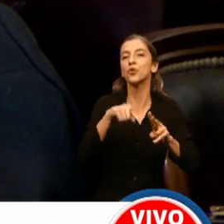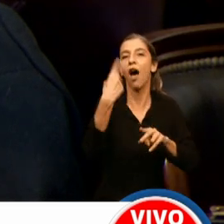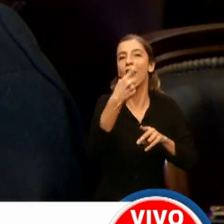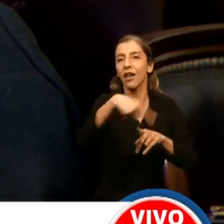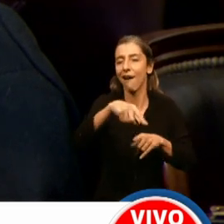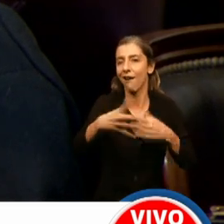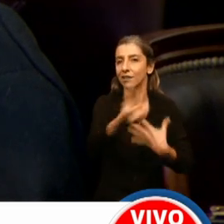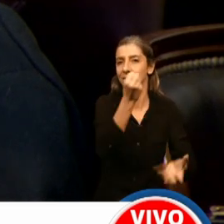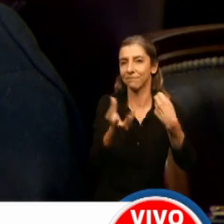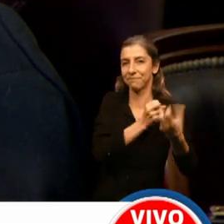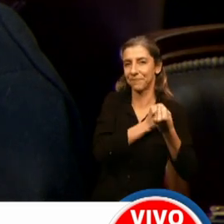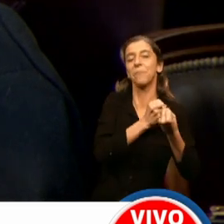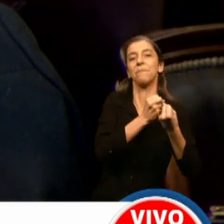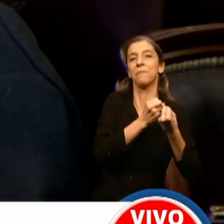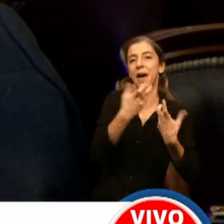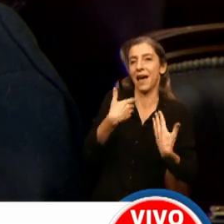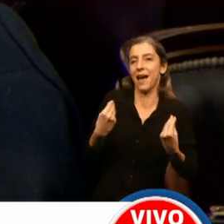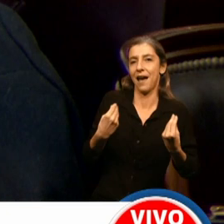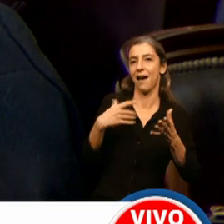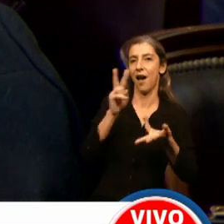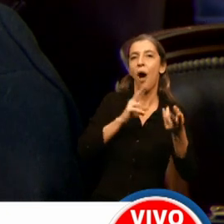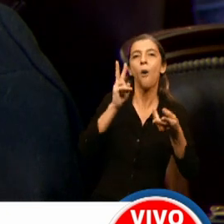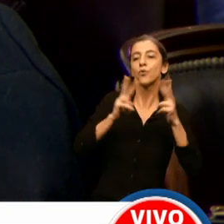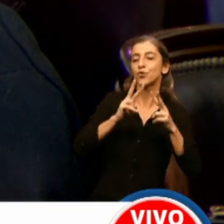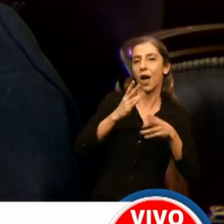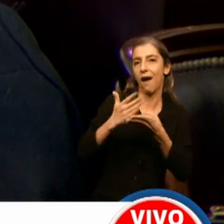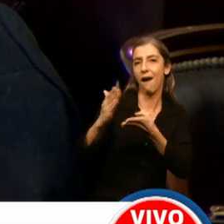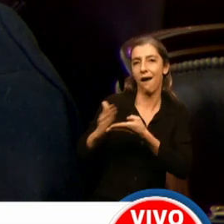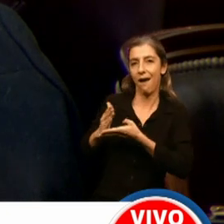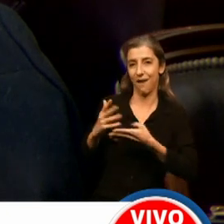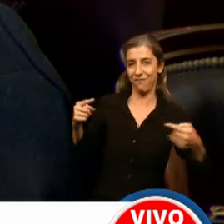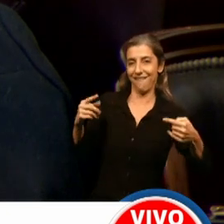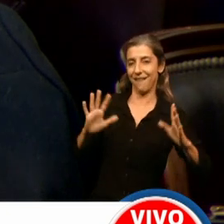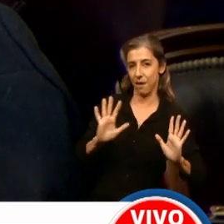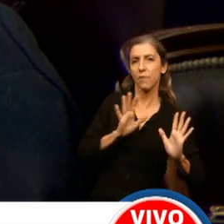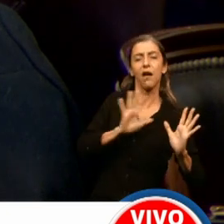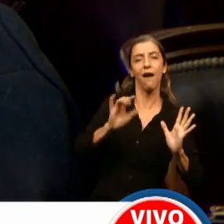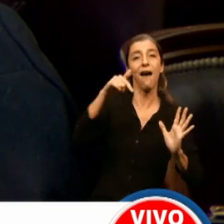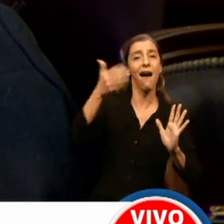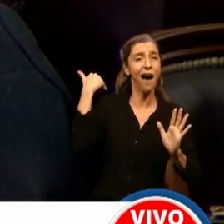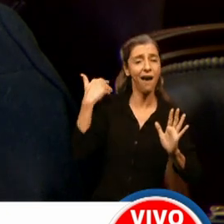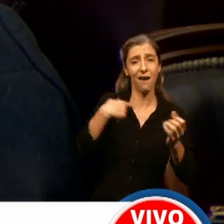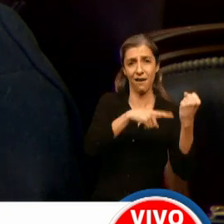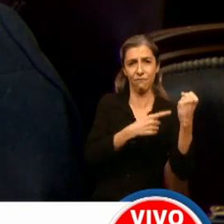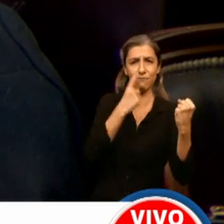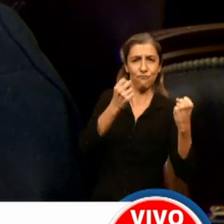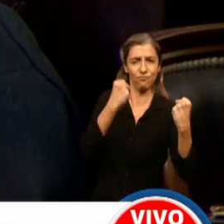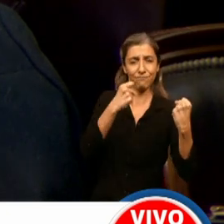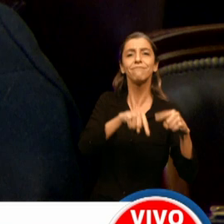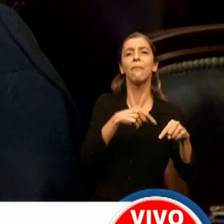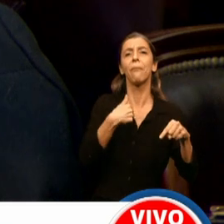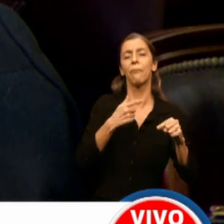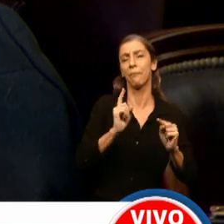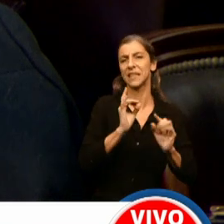para volverlos en su contra el machismo nunca fue gratuito pero ahora además tiene un costo social